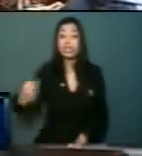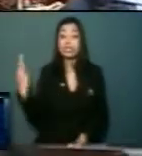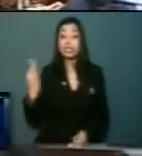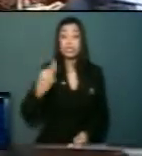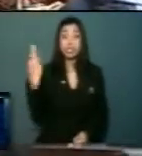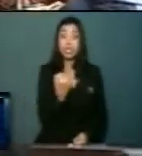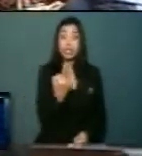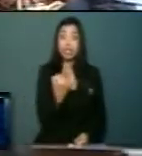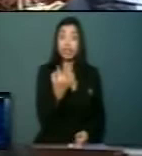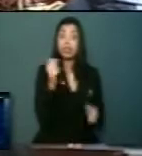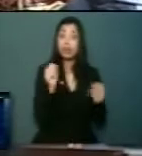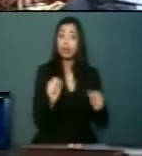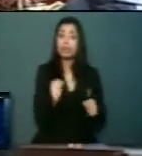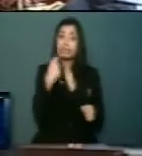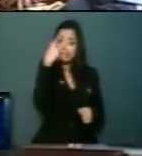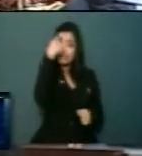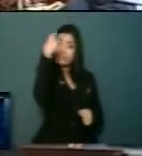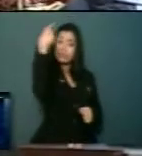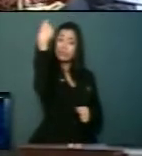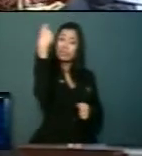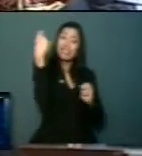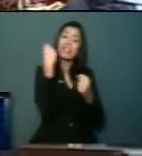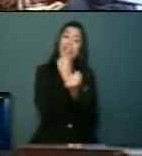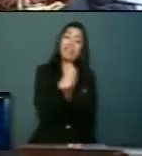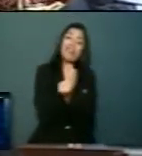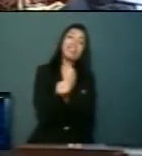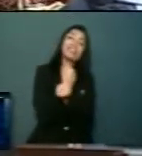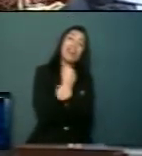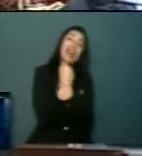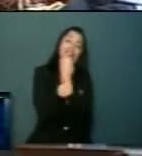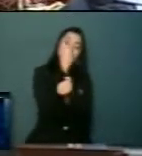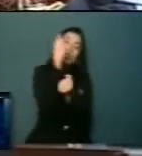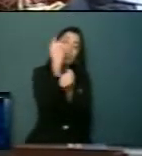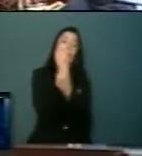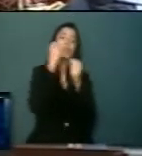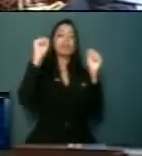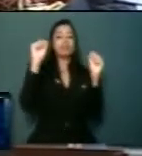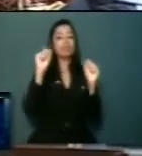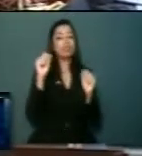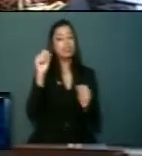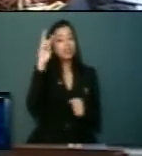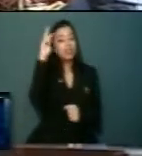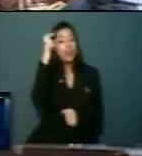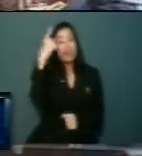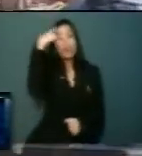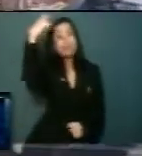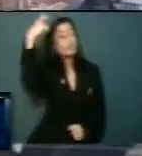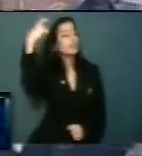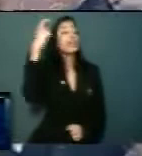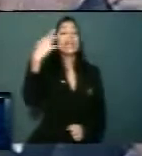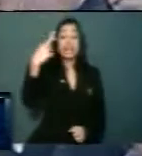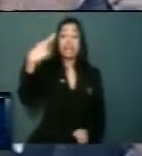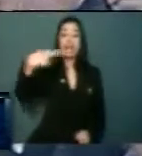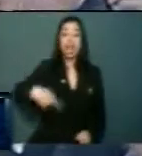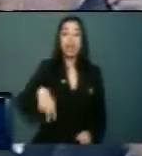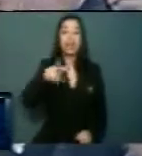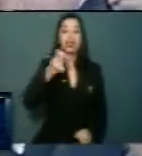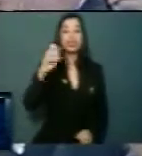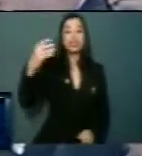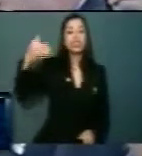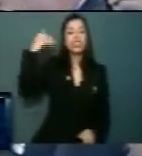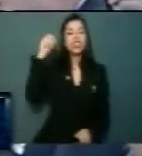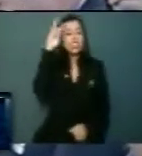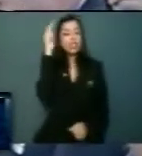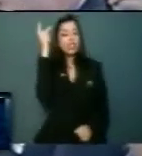cosechando la anhelada libertad. Es más allá de mitos, como digo. Bicentenario es respeto, es lucha,